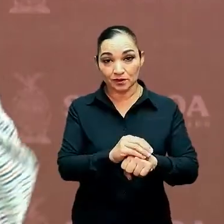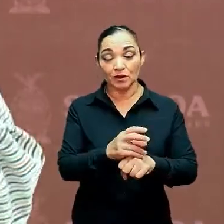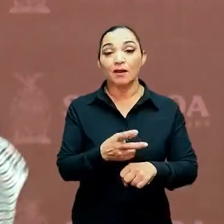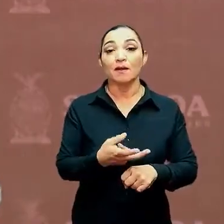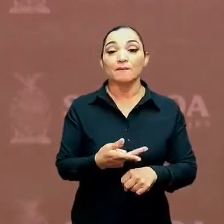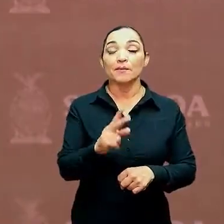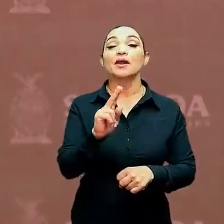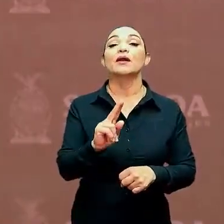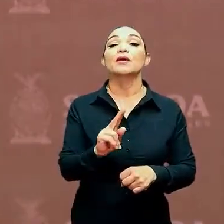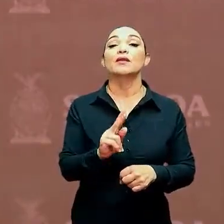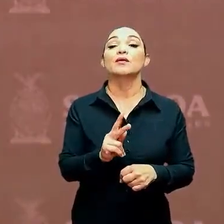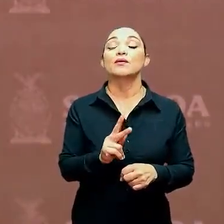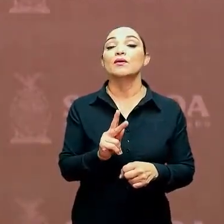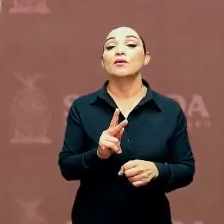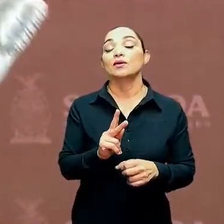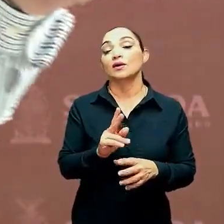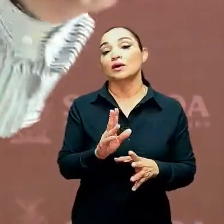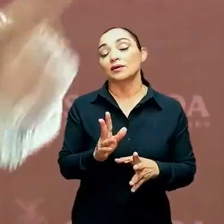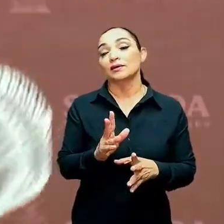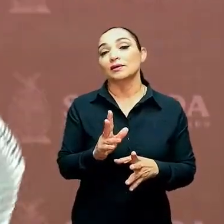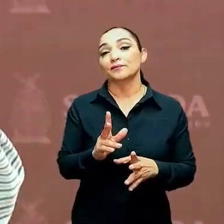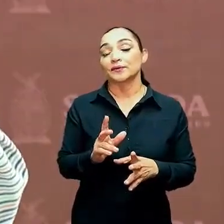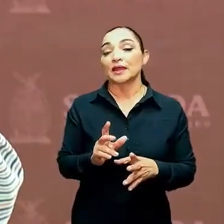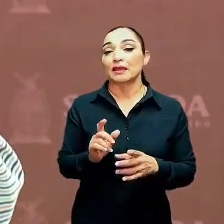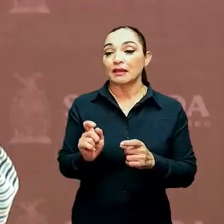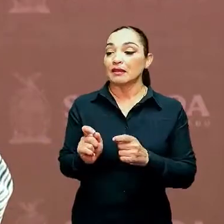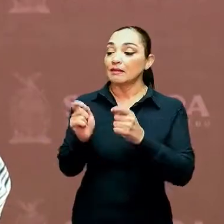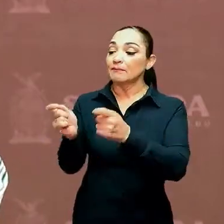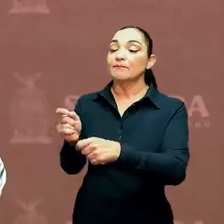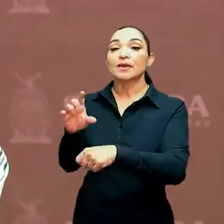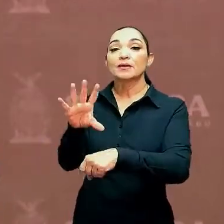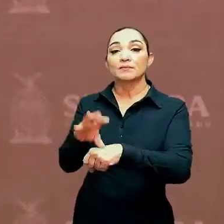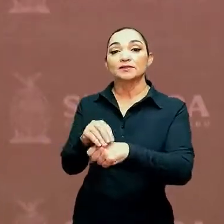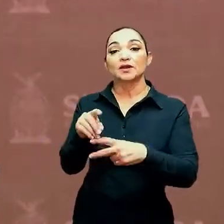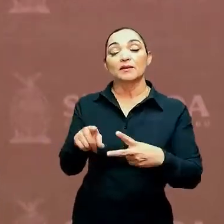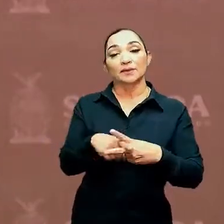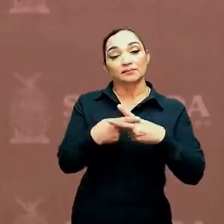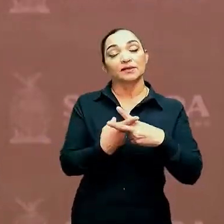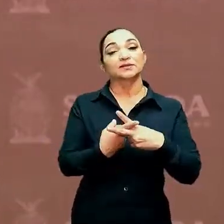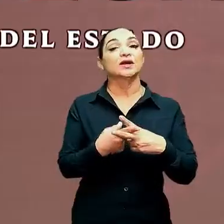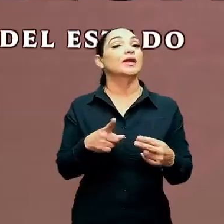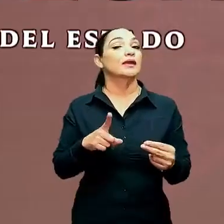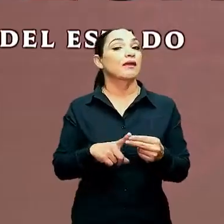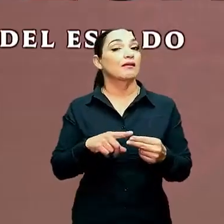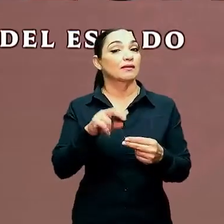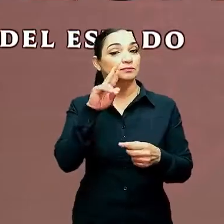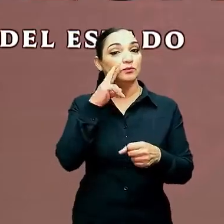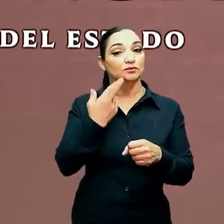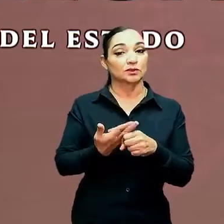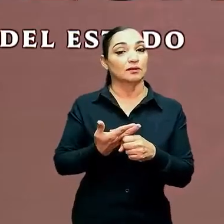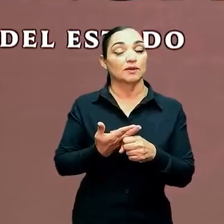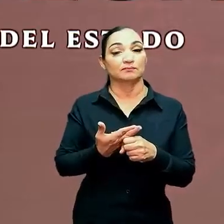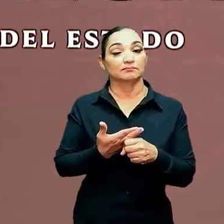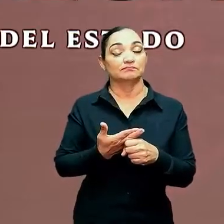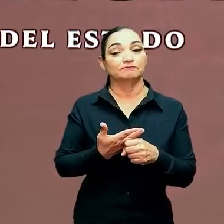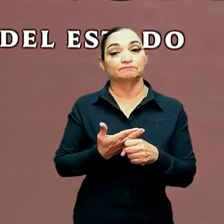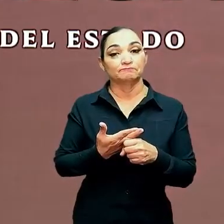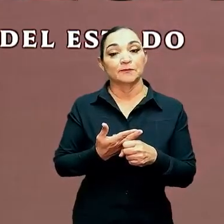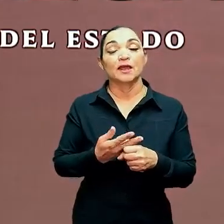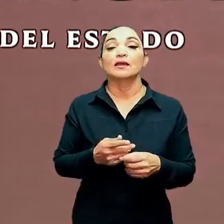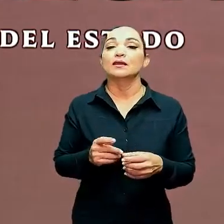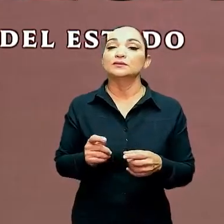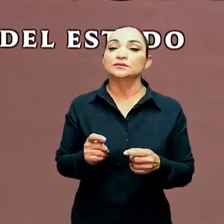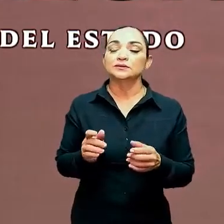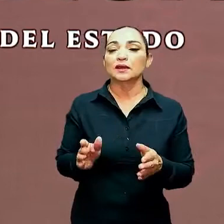arbitrariamente quien tiene el comodato al principio, y de eso debe haber una responsabilidad, es pasarle